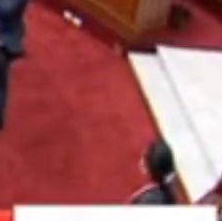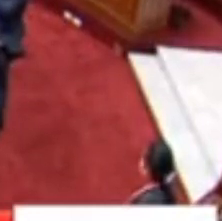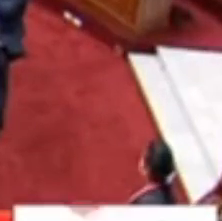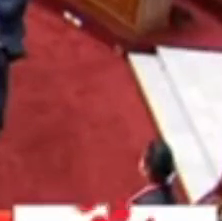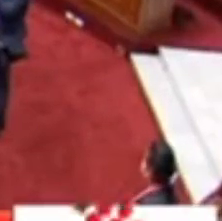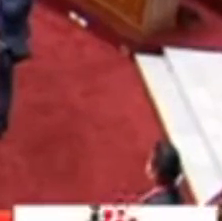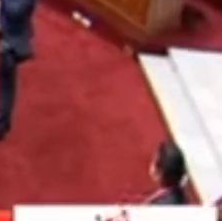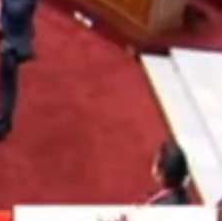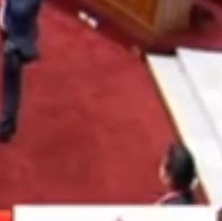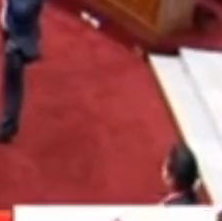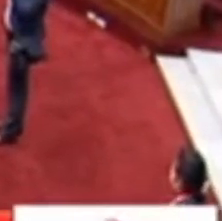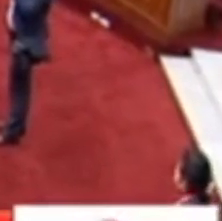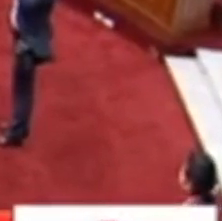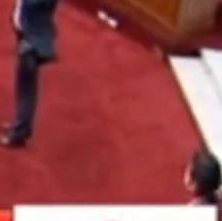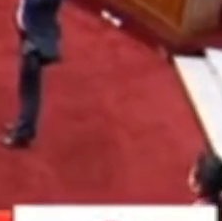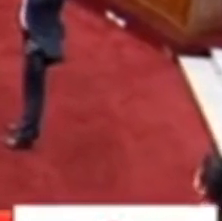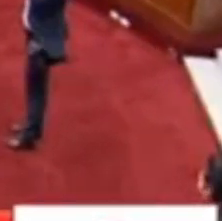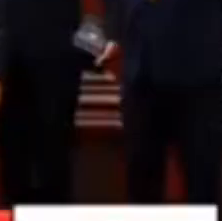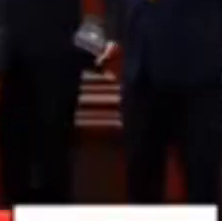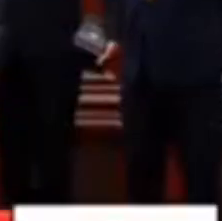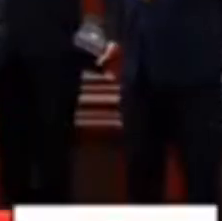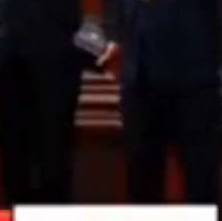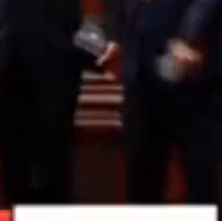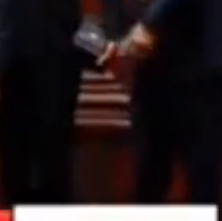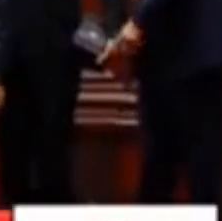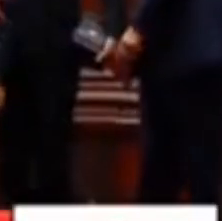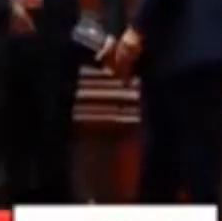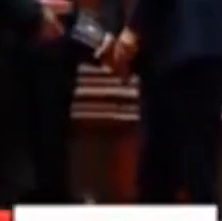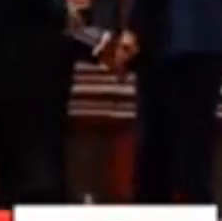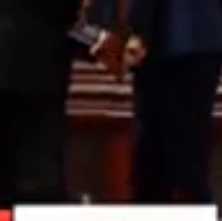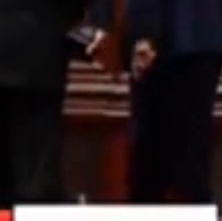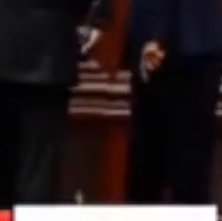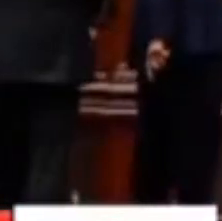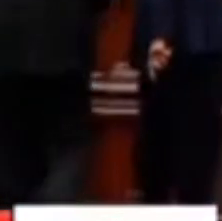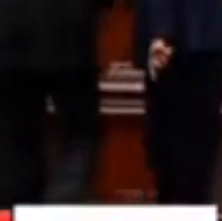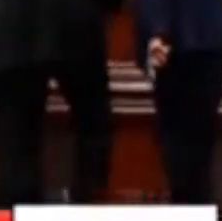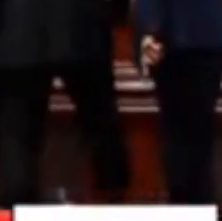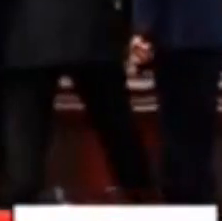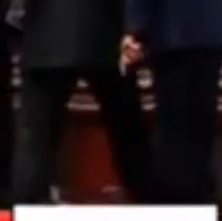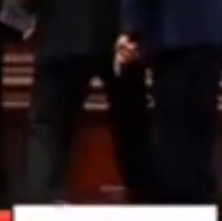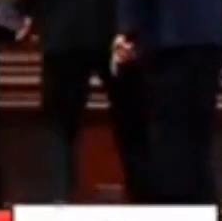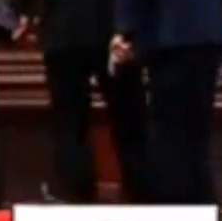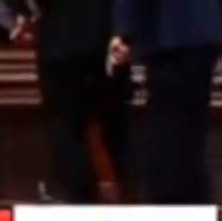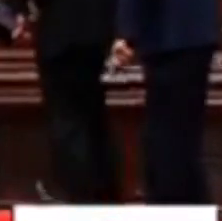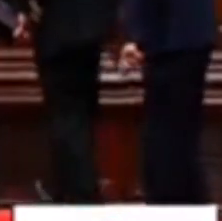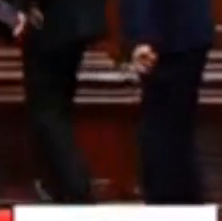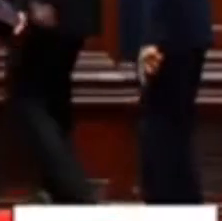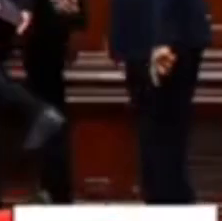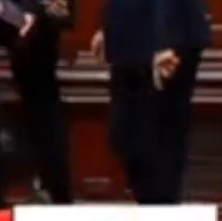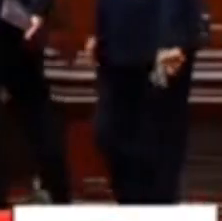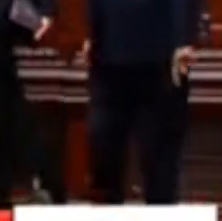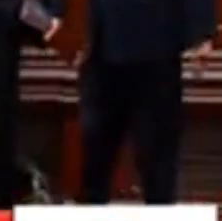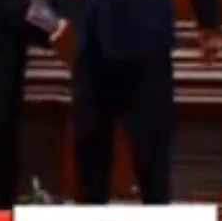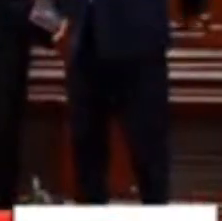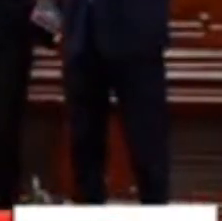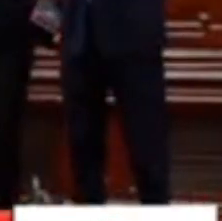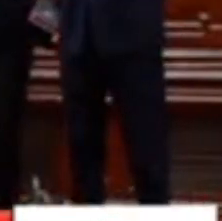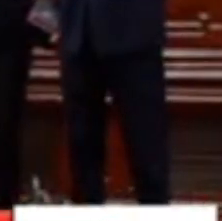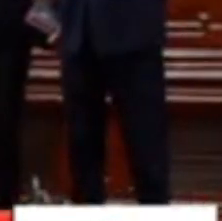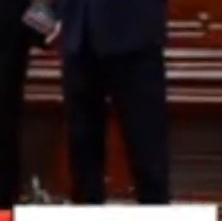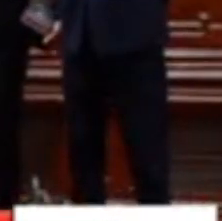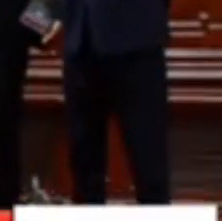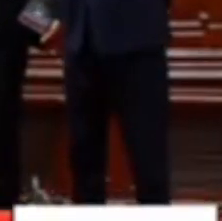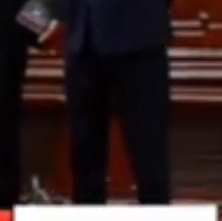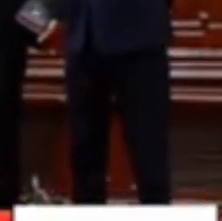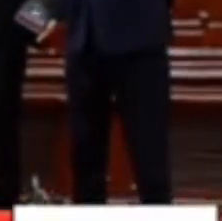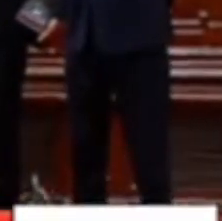la sesión para que este segundo grupo pueda retirarse del hemiciclo principal e ingrese el tercer y último grupo de parlamentarios